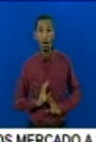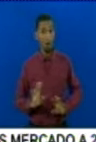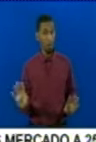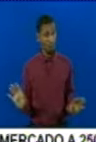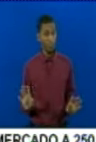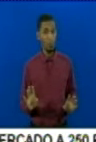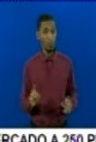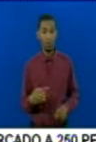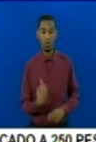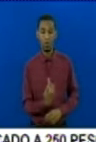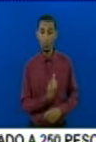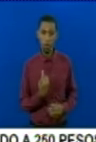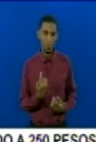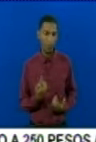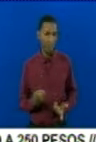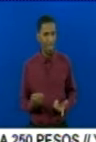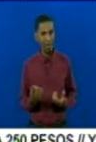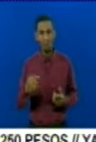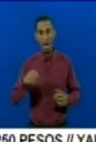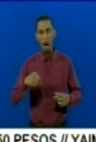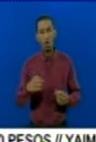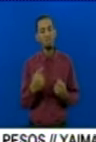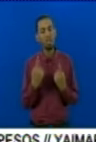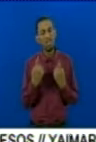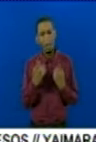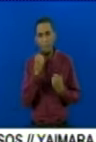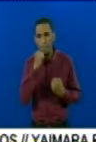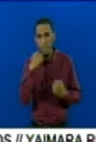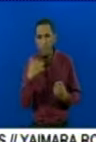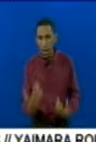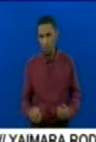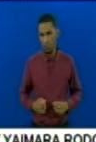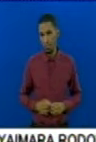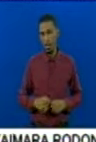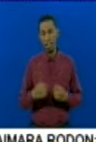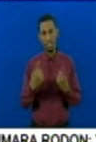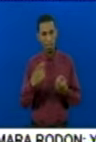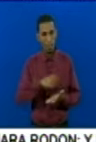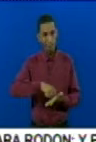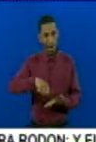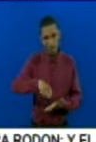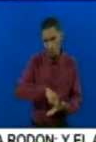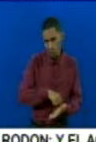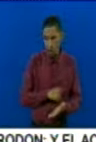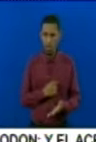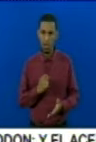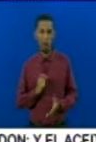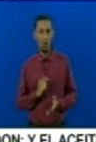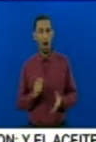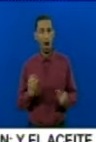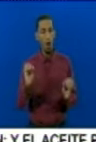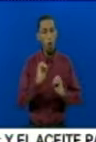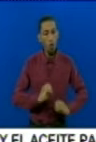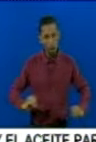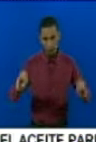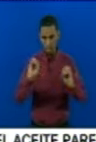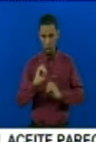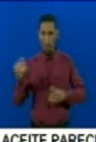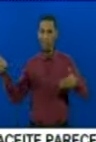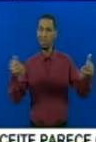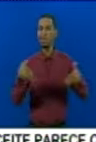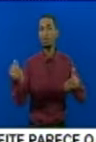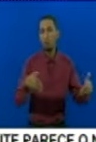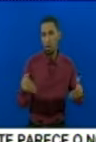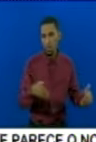no estamos satisfechos, desde lo que tenemos la responsabilidad de organizar, planificar. Estamos hablando de la participación de